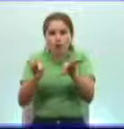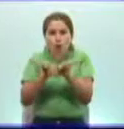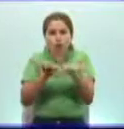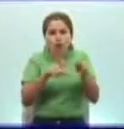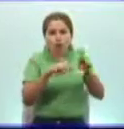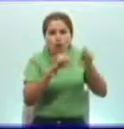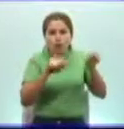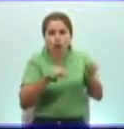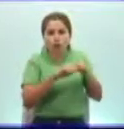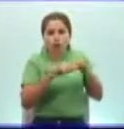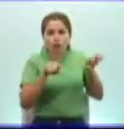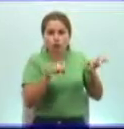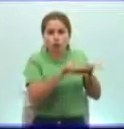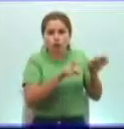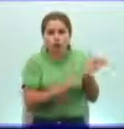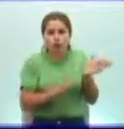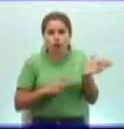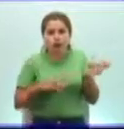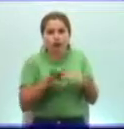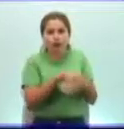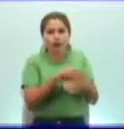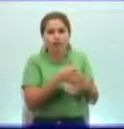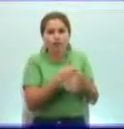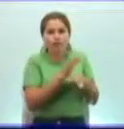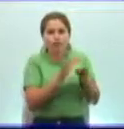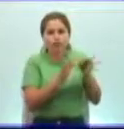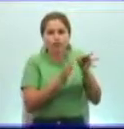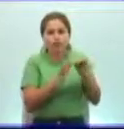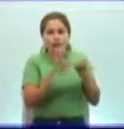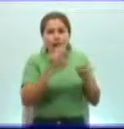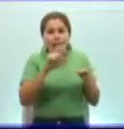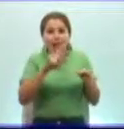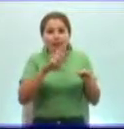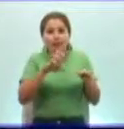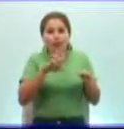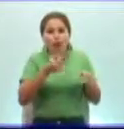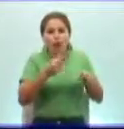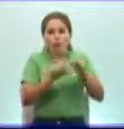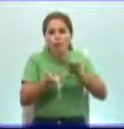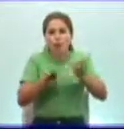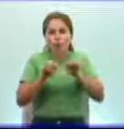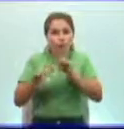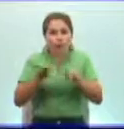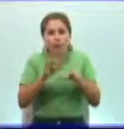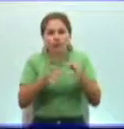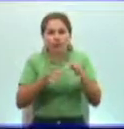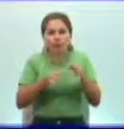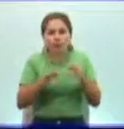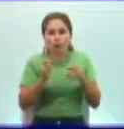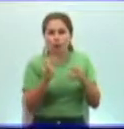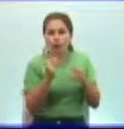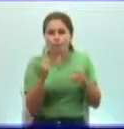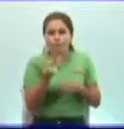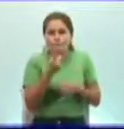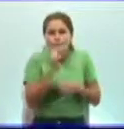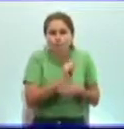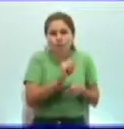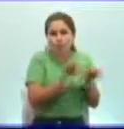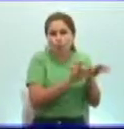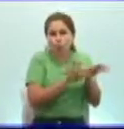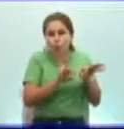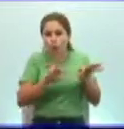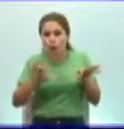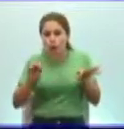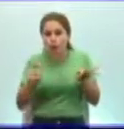eléctrico, la diferencia de potencial entre los electrodos libera electrones que se mueven desde el punto de menor potencial hasta el de